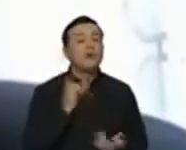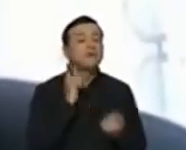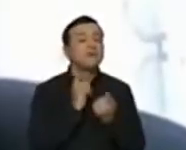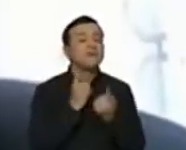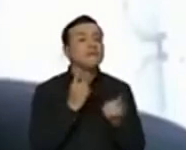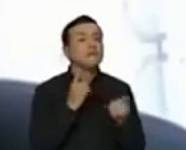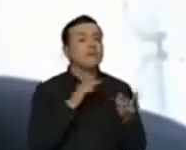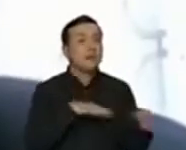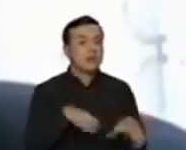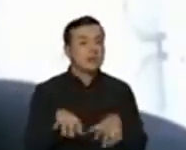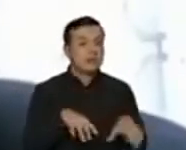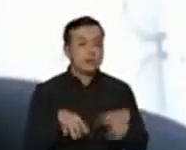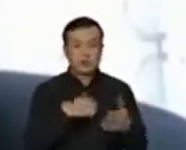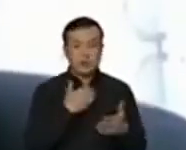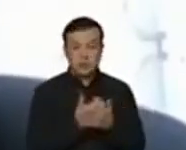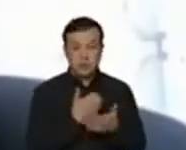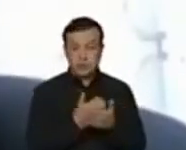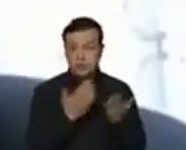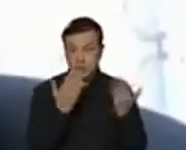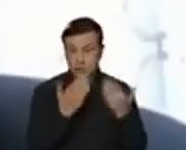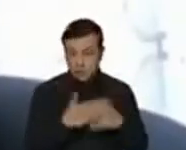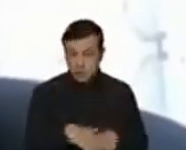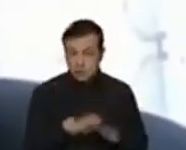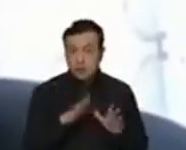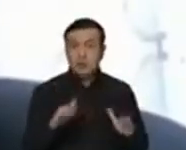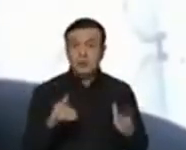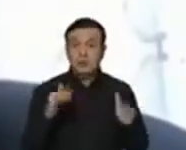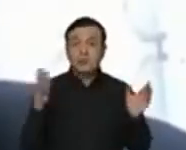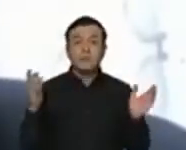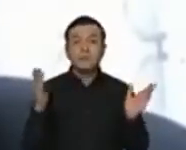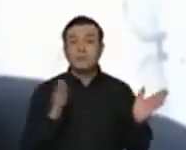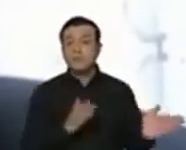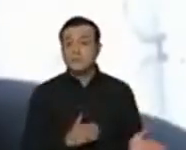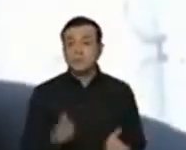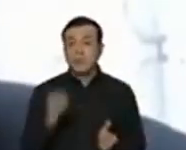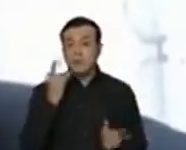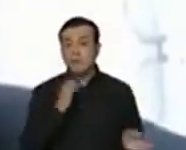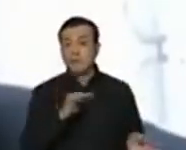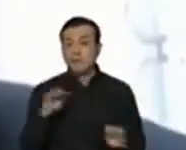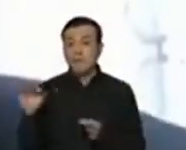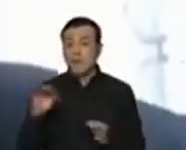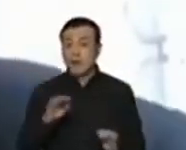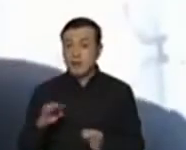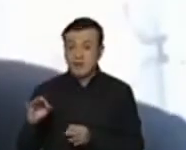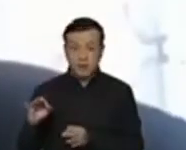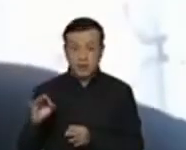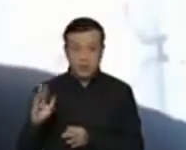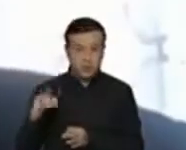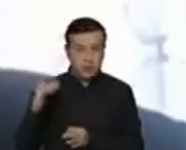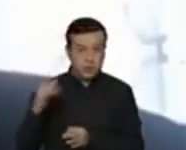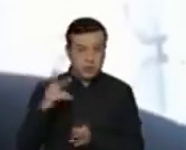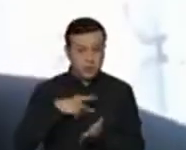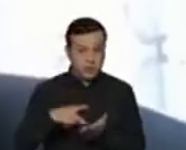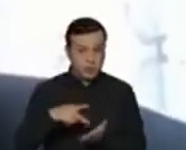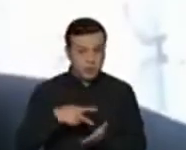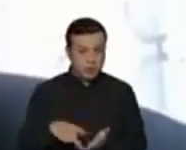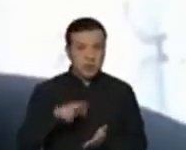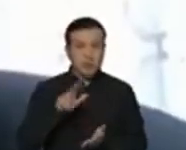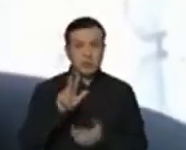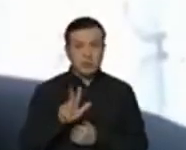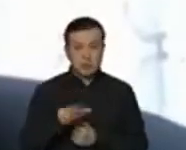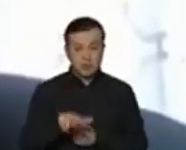económica, que el problema que tiene, y automáticamente pues se le va a dar no solamente el diferimiento, que repito, es postergar sus pagos de los tres